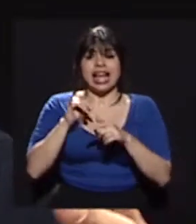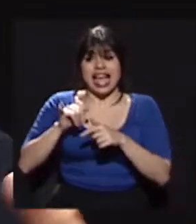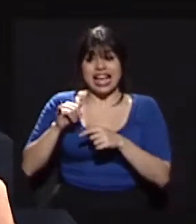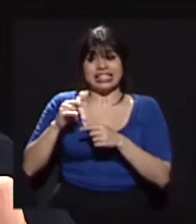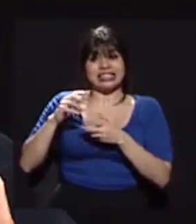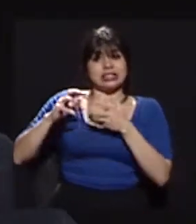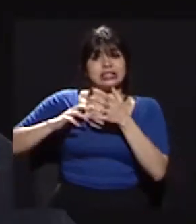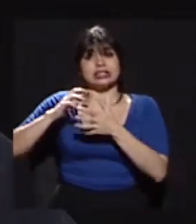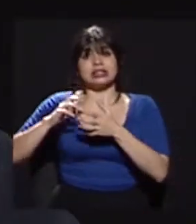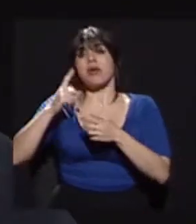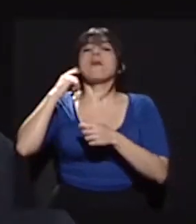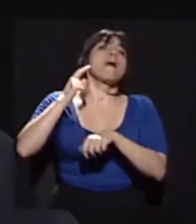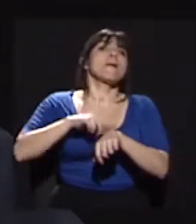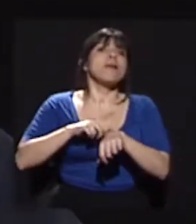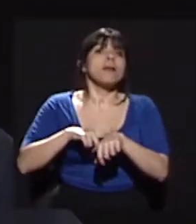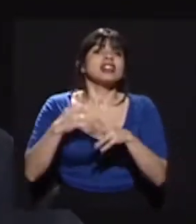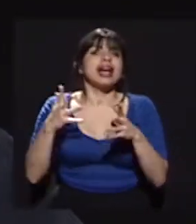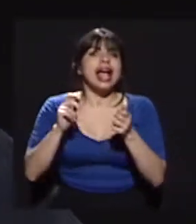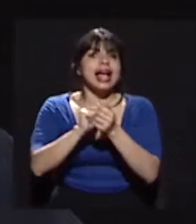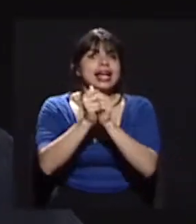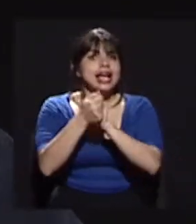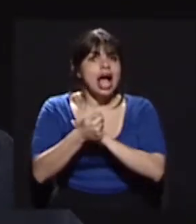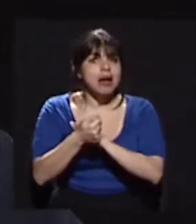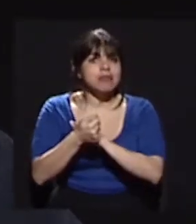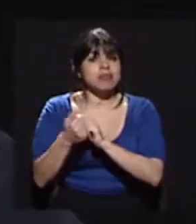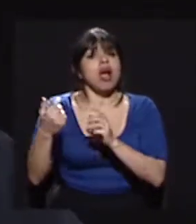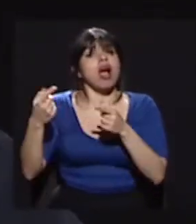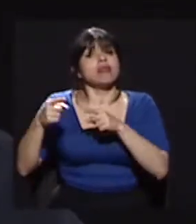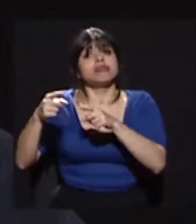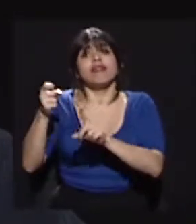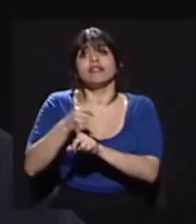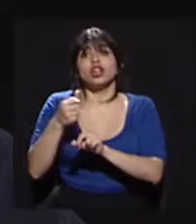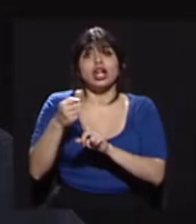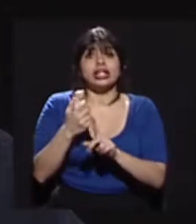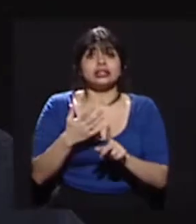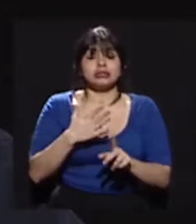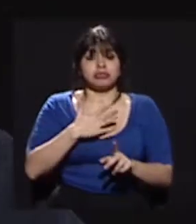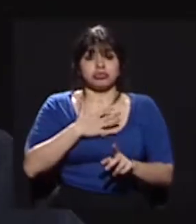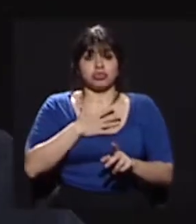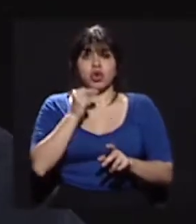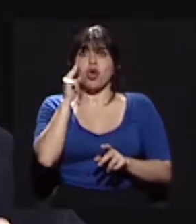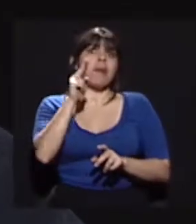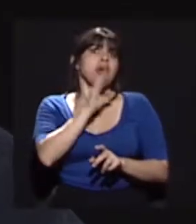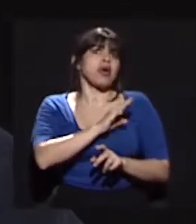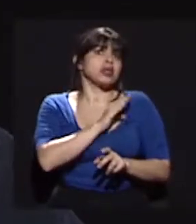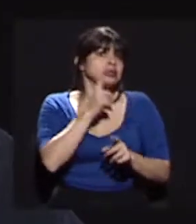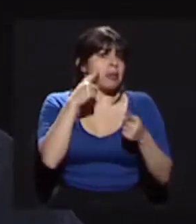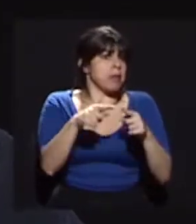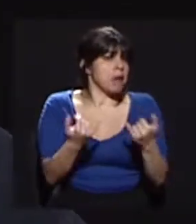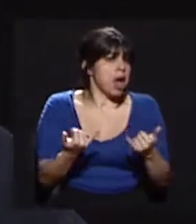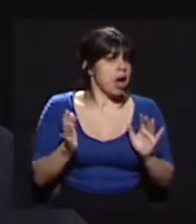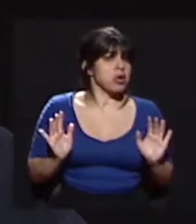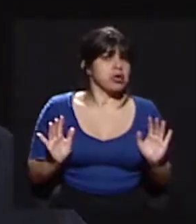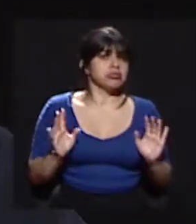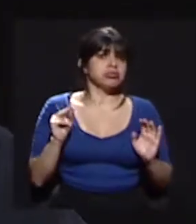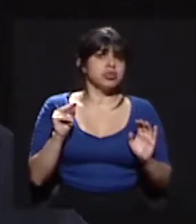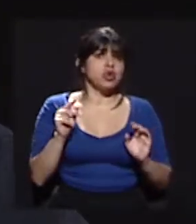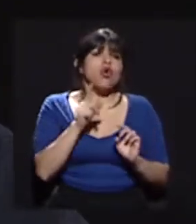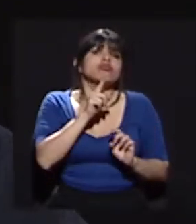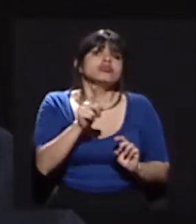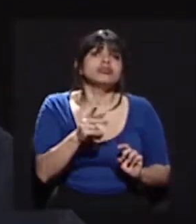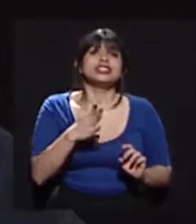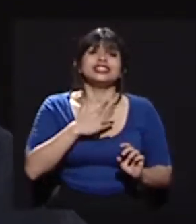cambio epocal y ha llevado a la violencia yo no veo condiciones para que eso ocurra ahora de hecho